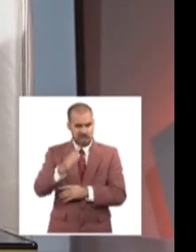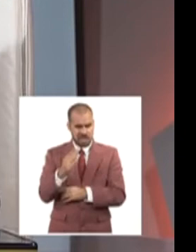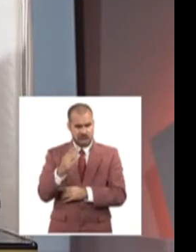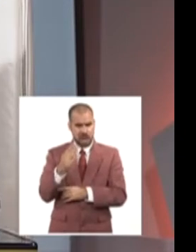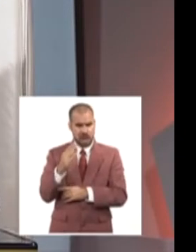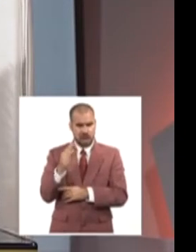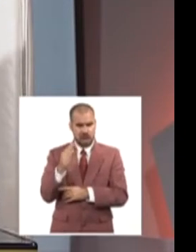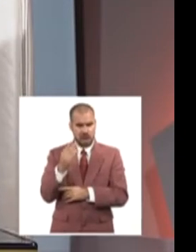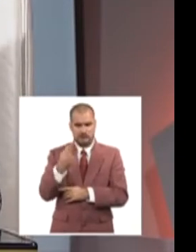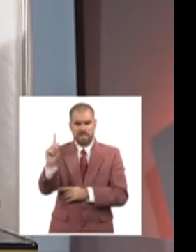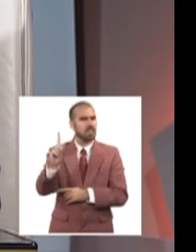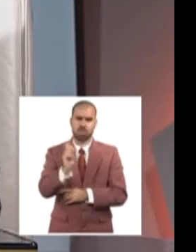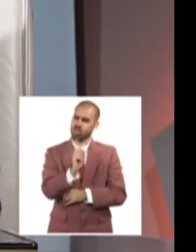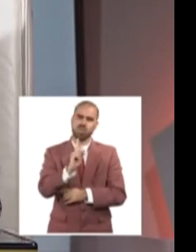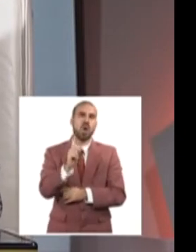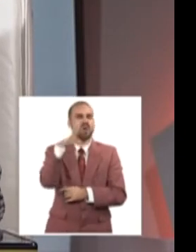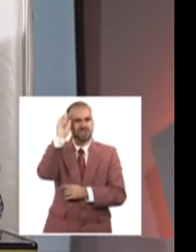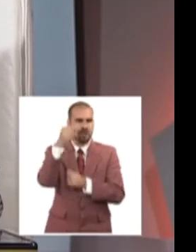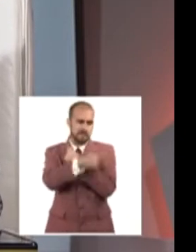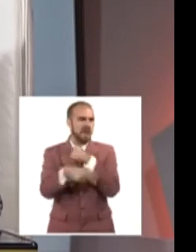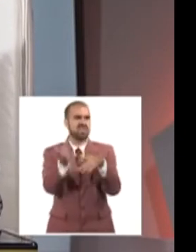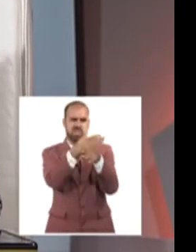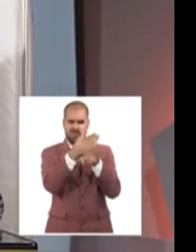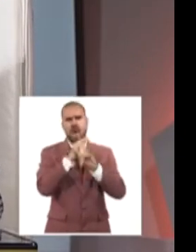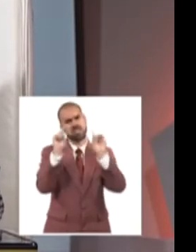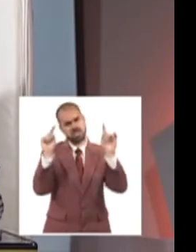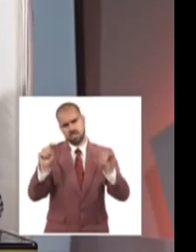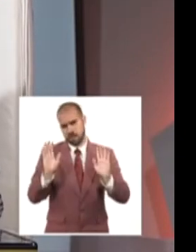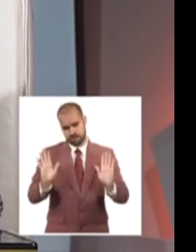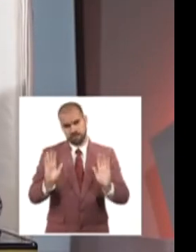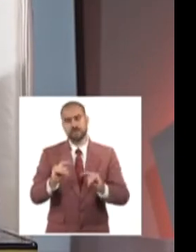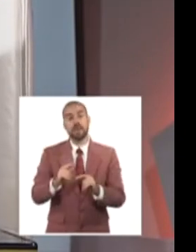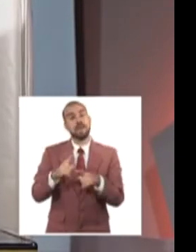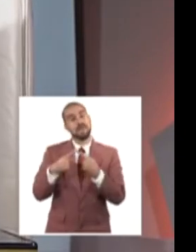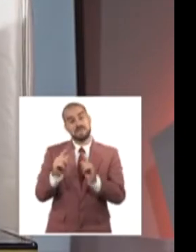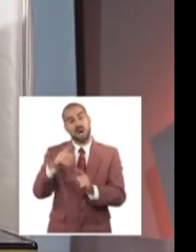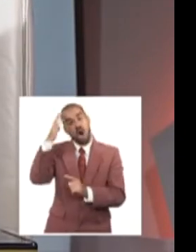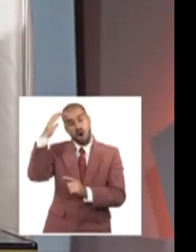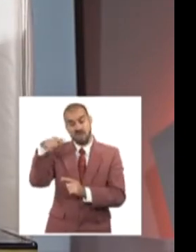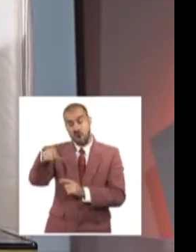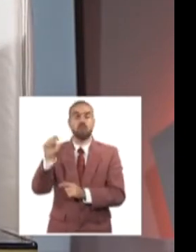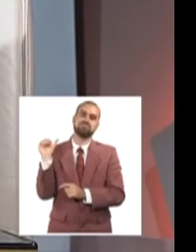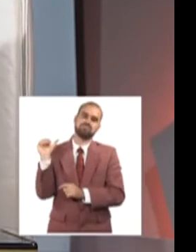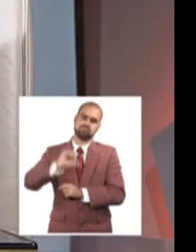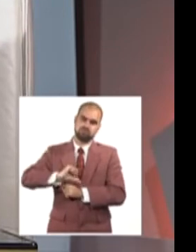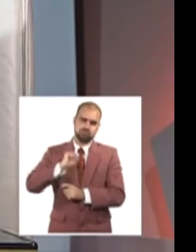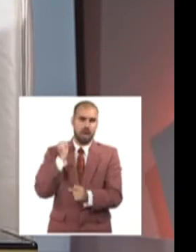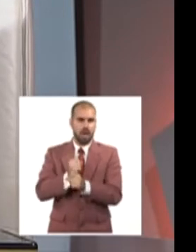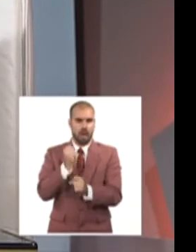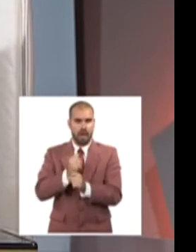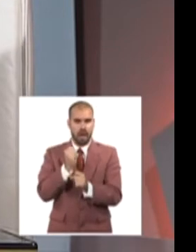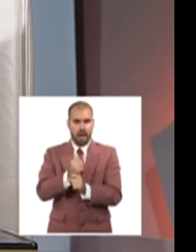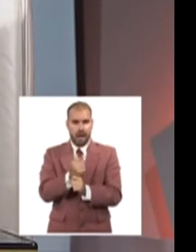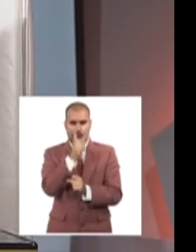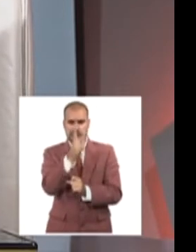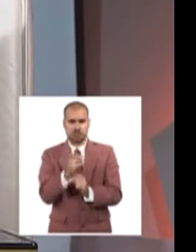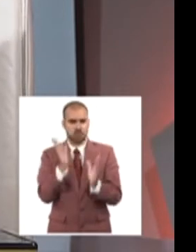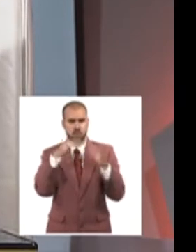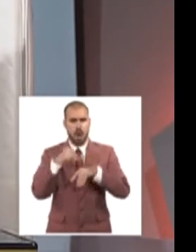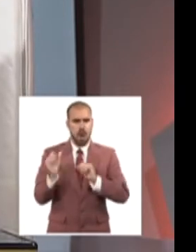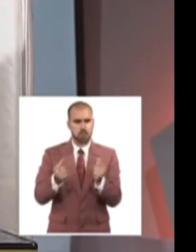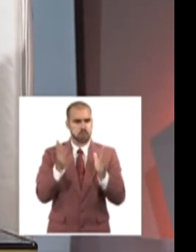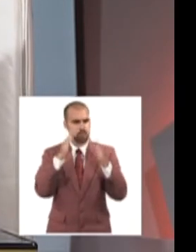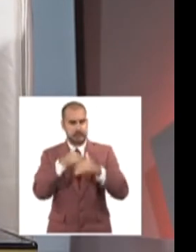de brasil incide mucho y sobre todo por eso porque el gobierno no ha sabido gestionar toda esta situación y es por eso